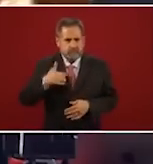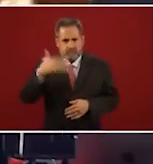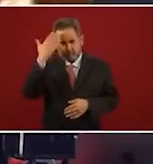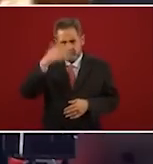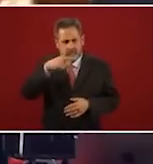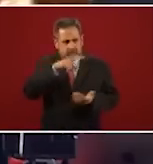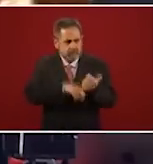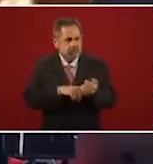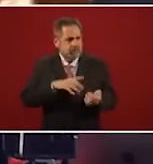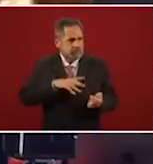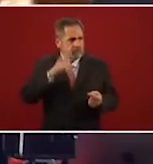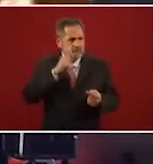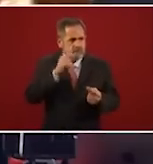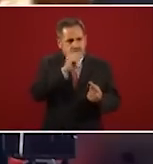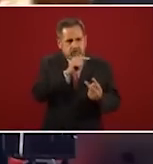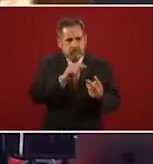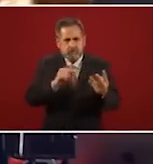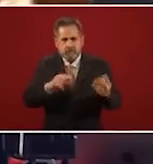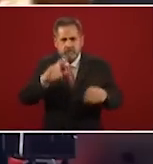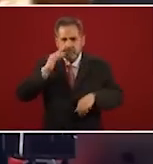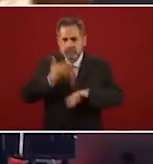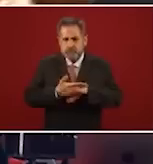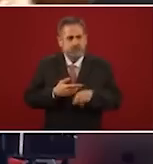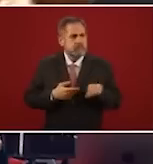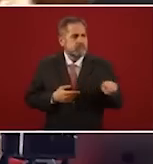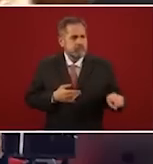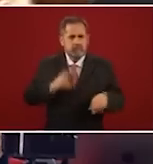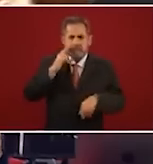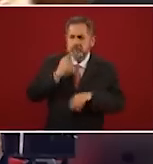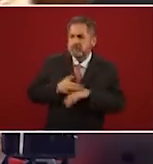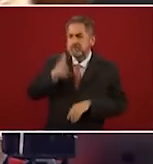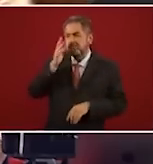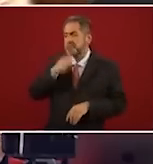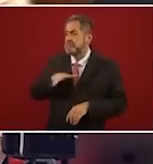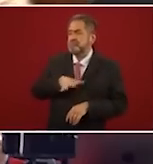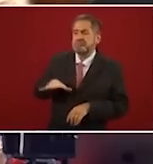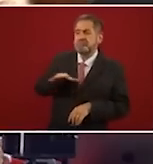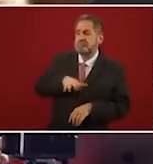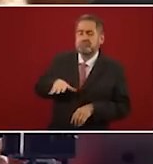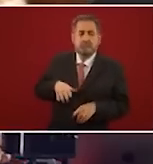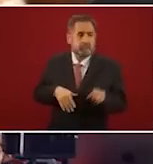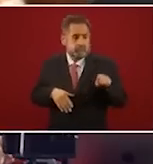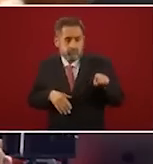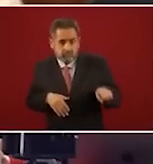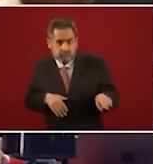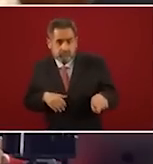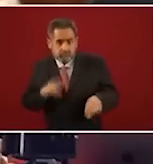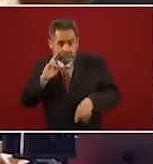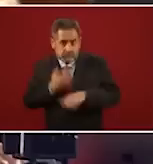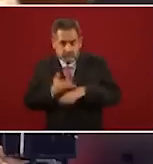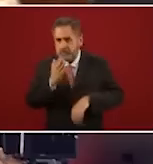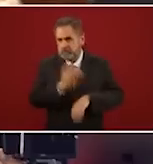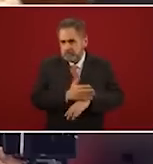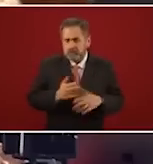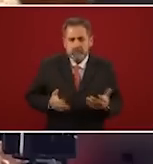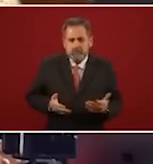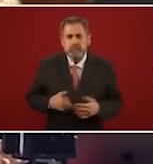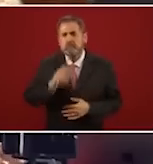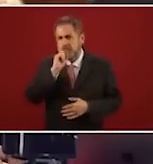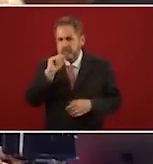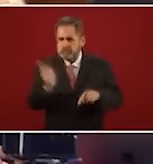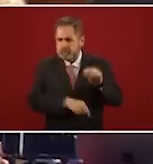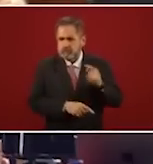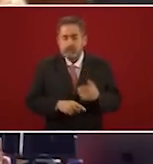hay indicios de que ellos son los responsables de que no lleguen los medicamentos? Y además, pues también hay que decirlo, algunos medios